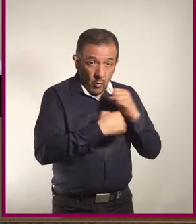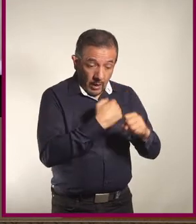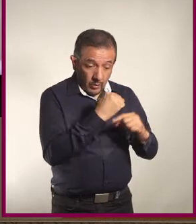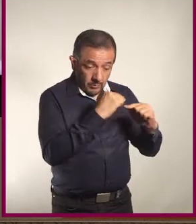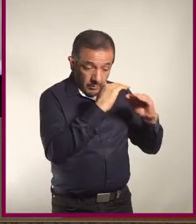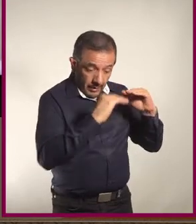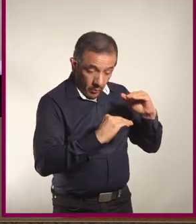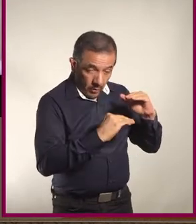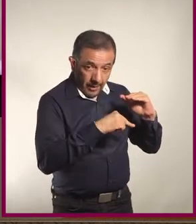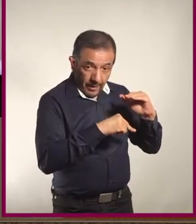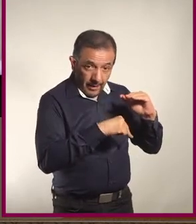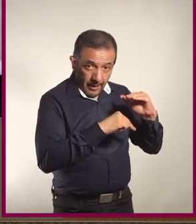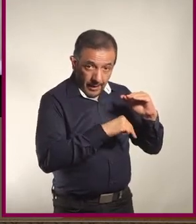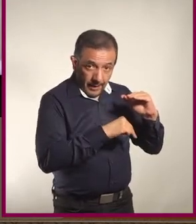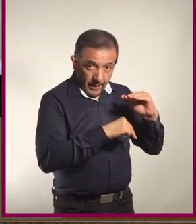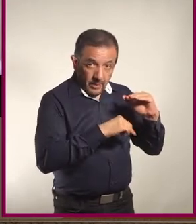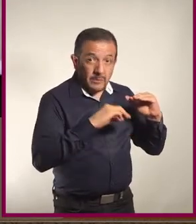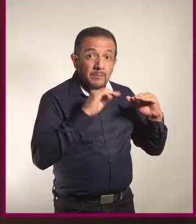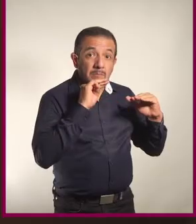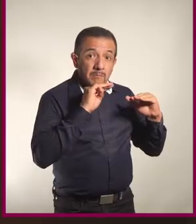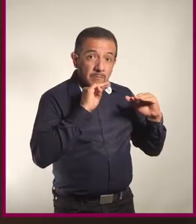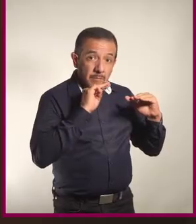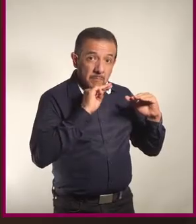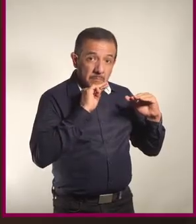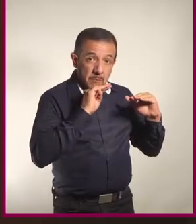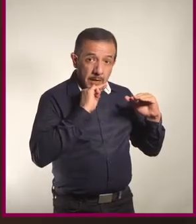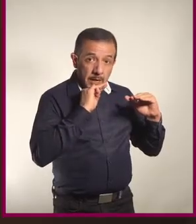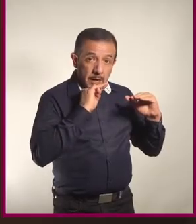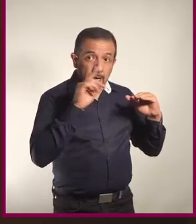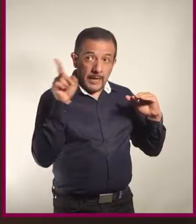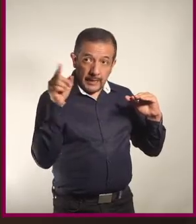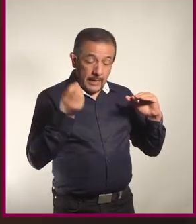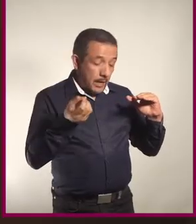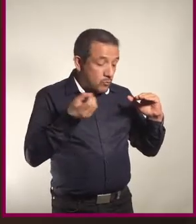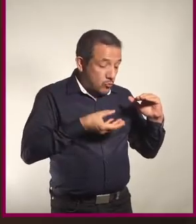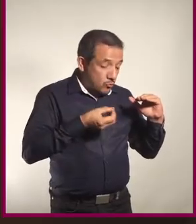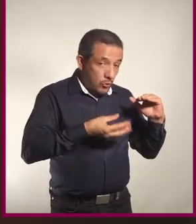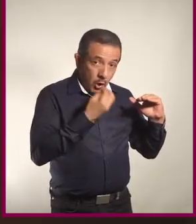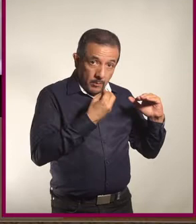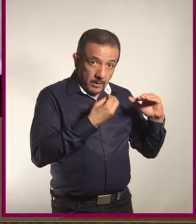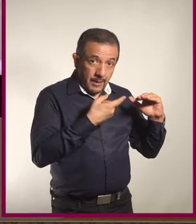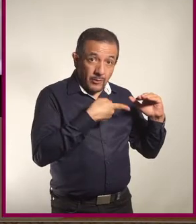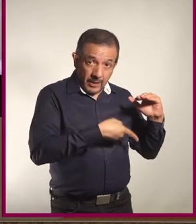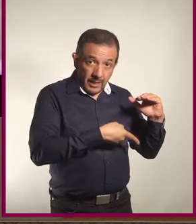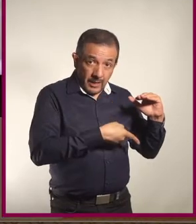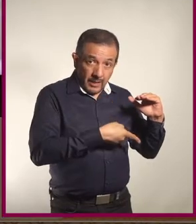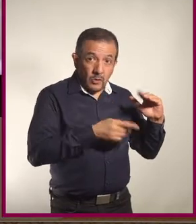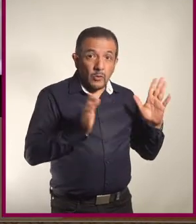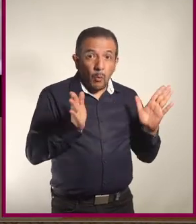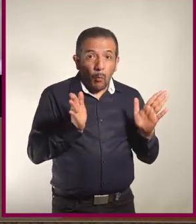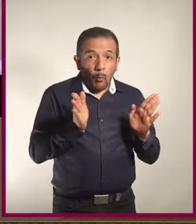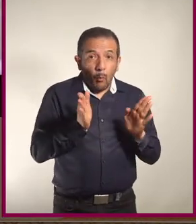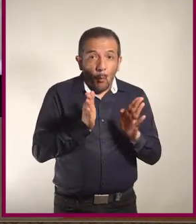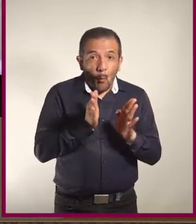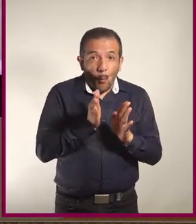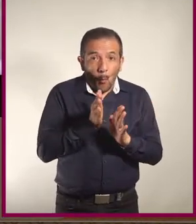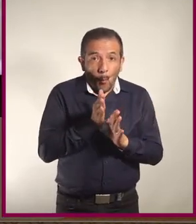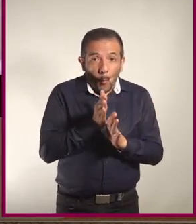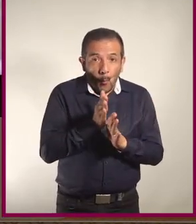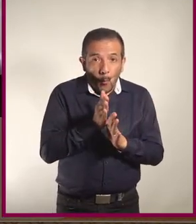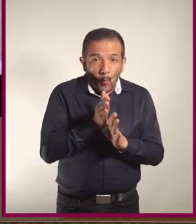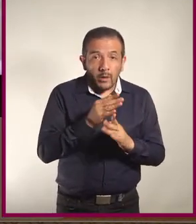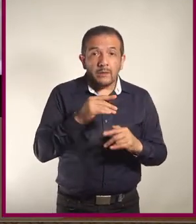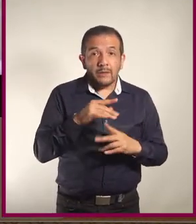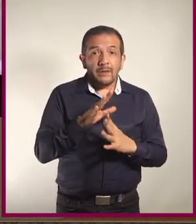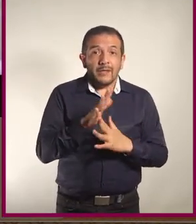de 5 años, puesto que ellos dependen completamente de la madre, de los alimentos que le proporcionan, es que empiezan a desnutrirse.